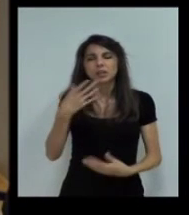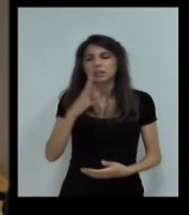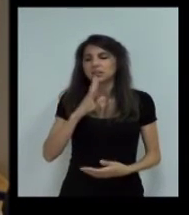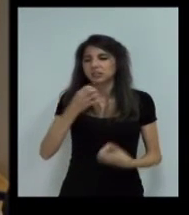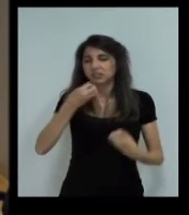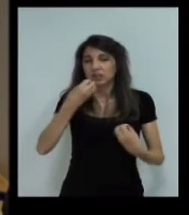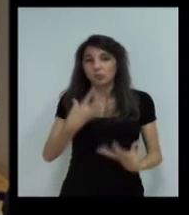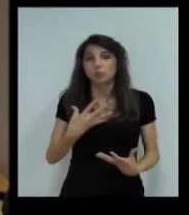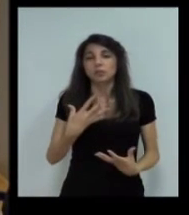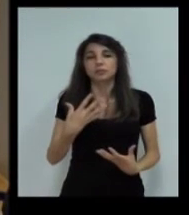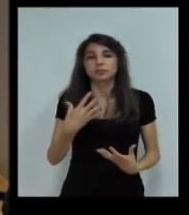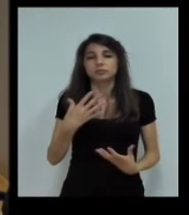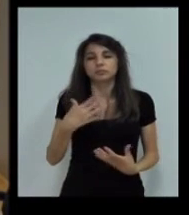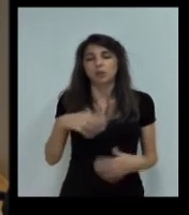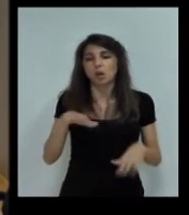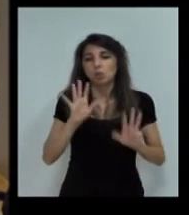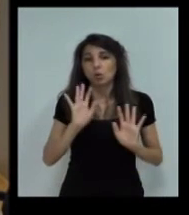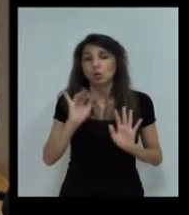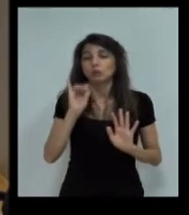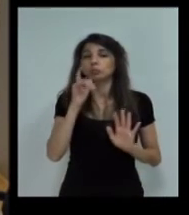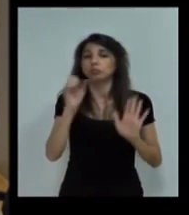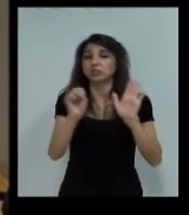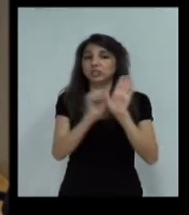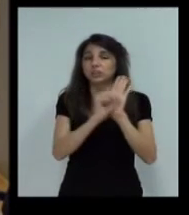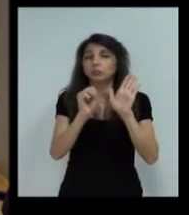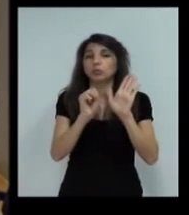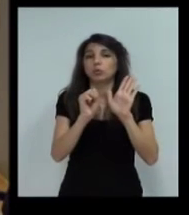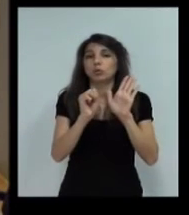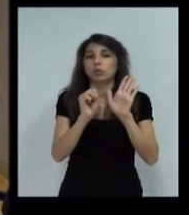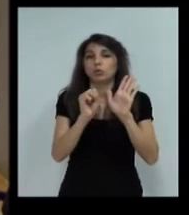que aparezca a lo mejor un símbolo de que va a ser